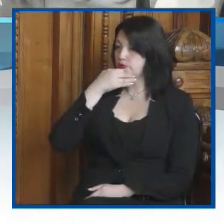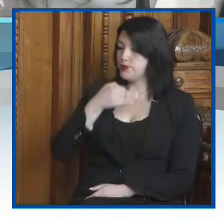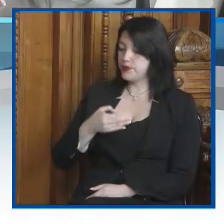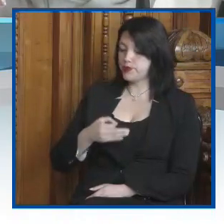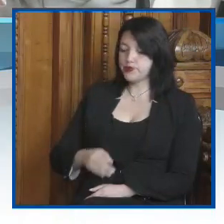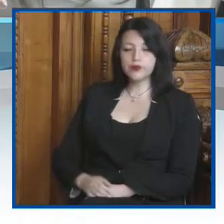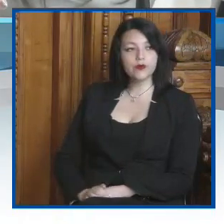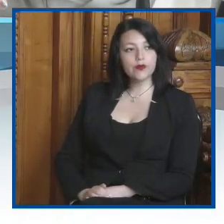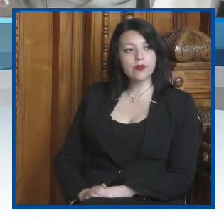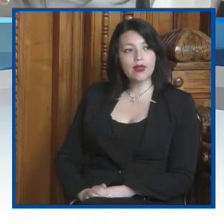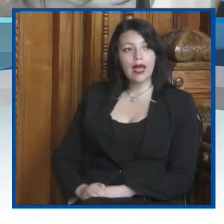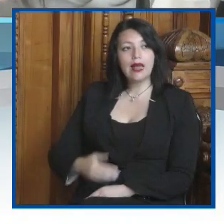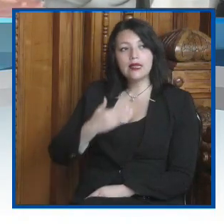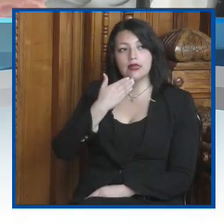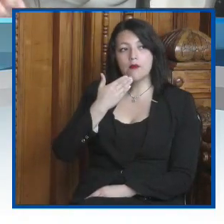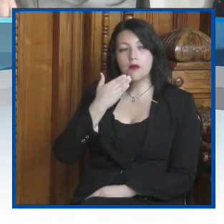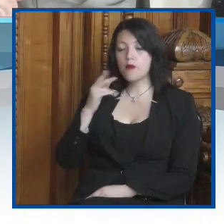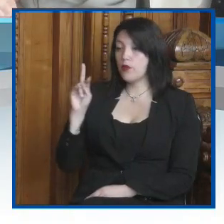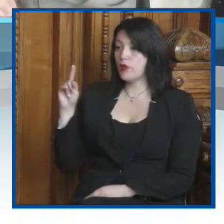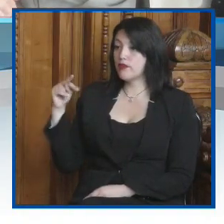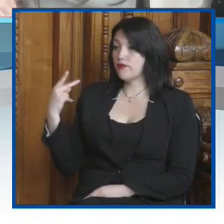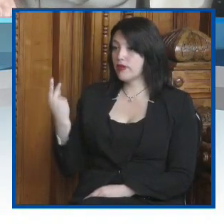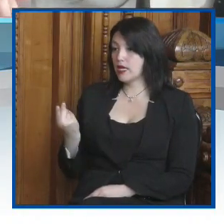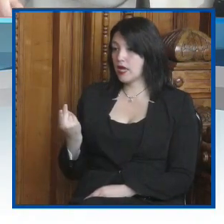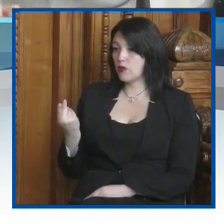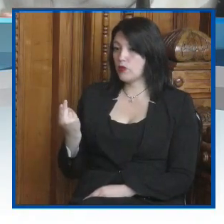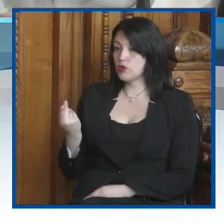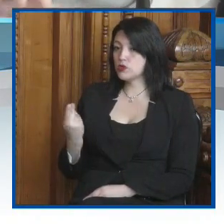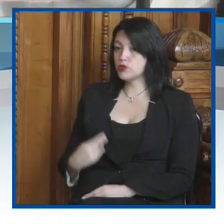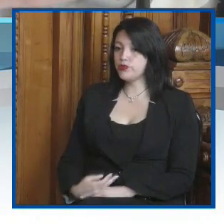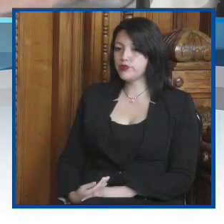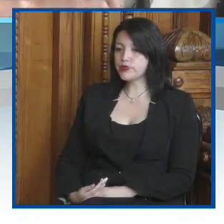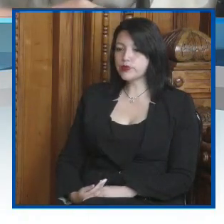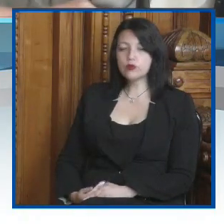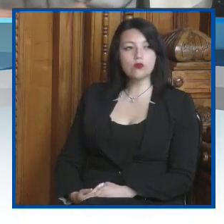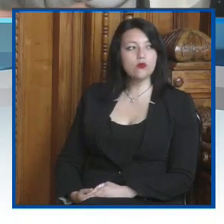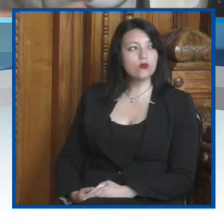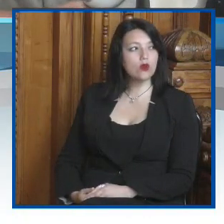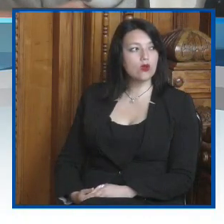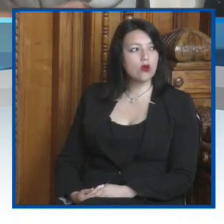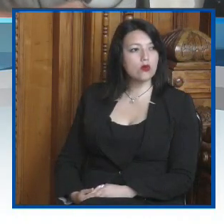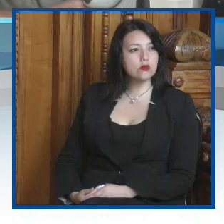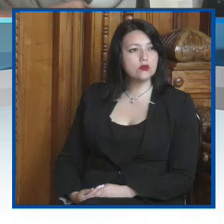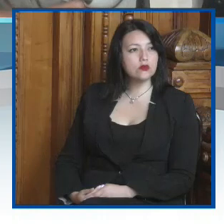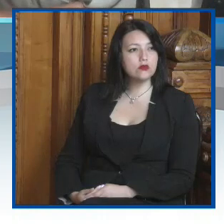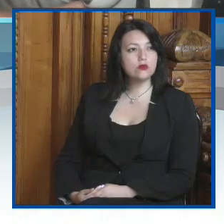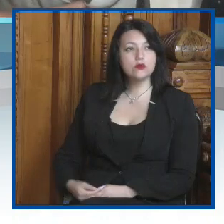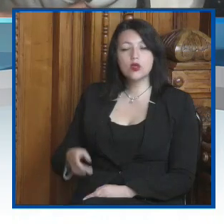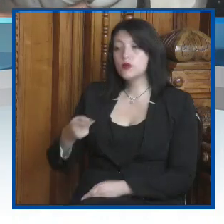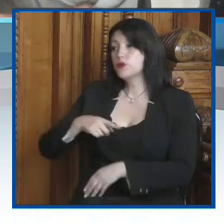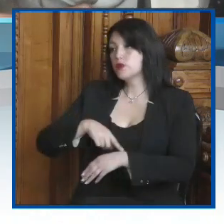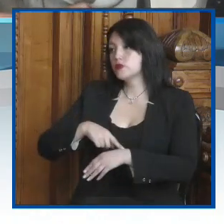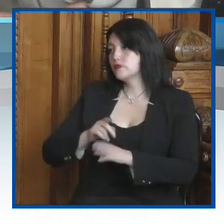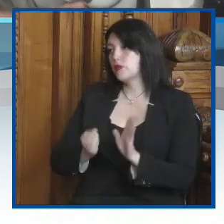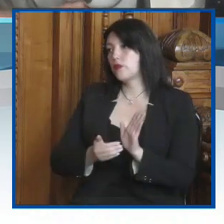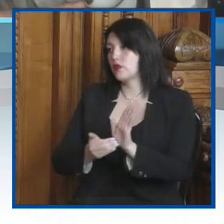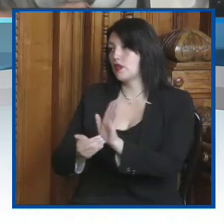También lo que modificamos, por ejemplo, bueno, acá hay algunos, no voy a tener mucho tiempo de mostrarles todo, pero